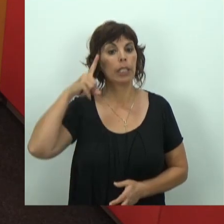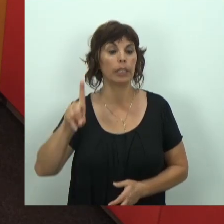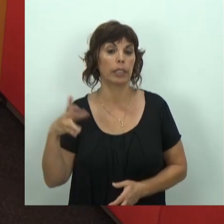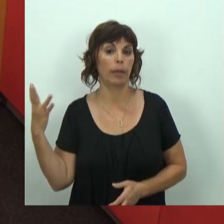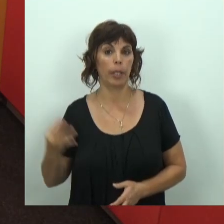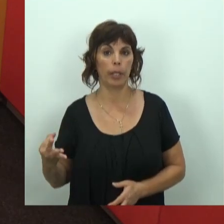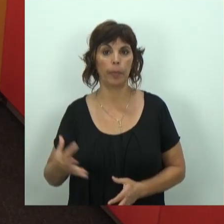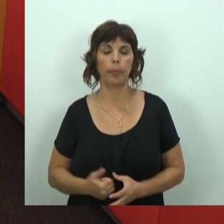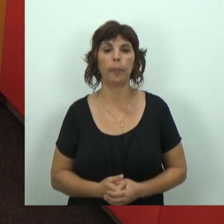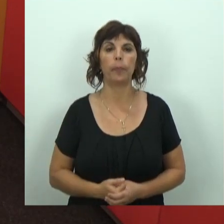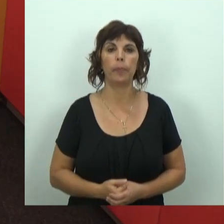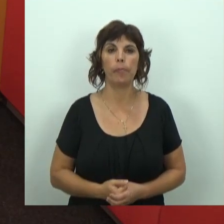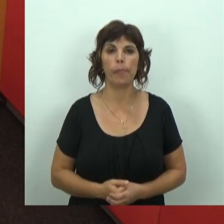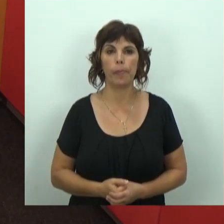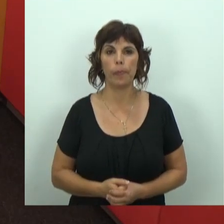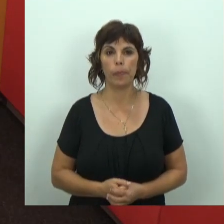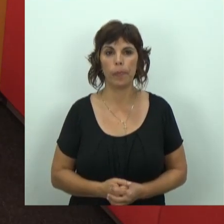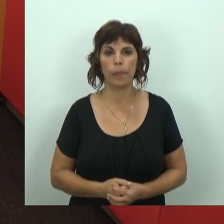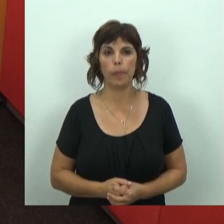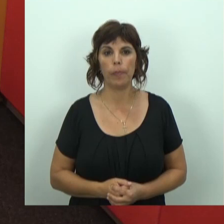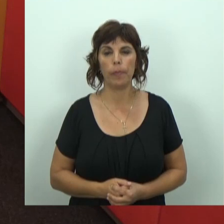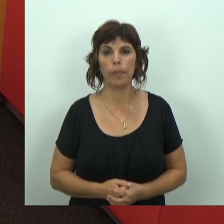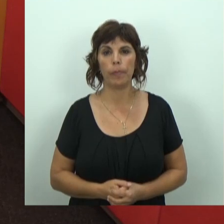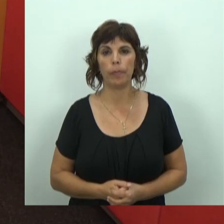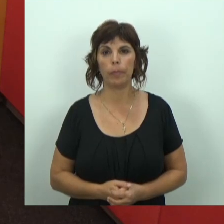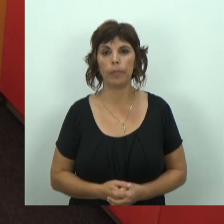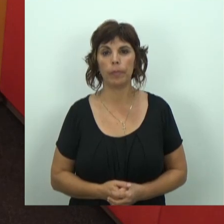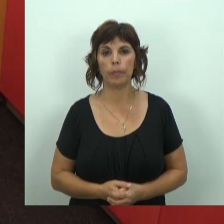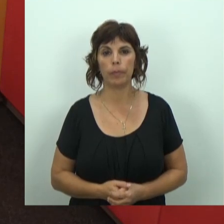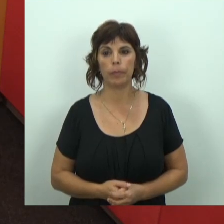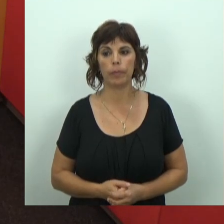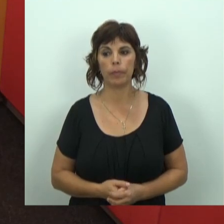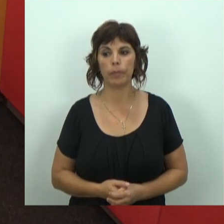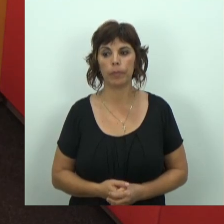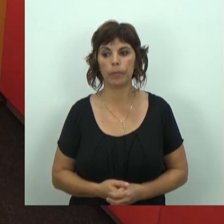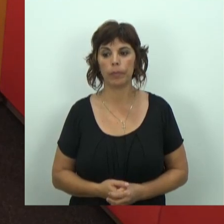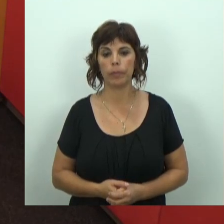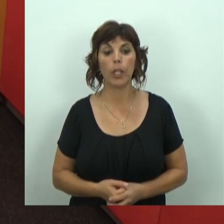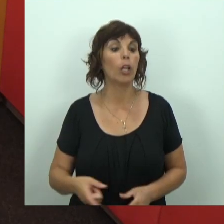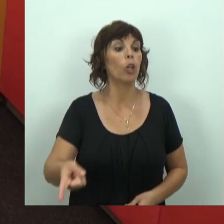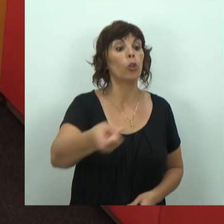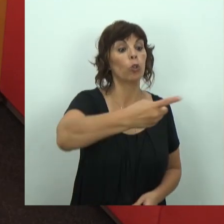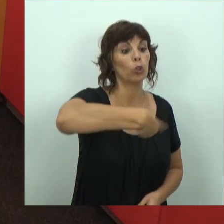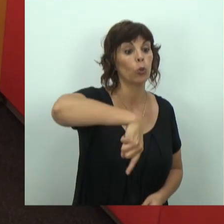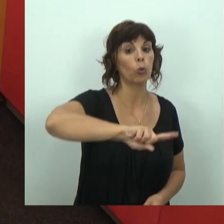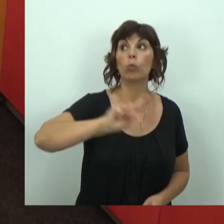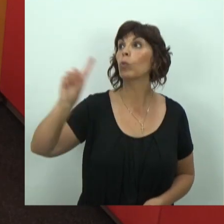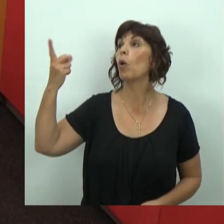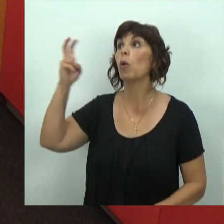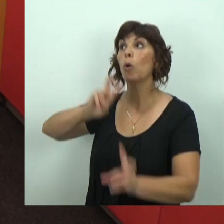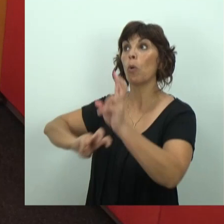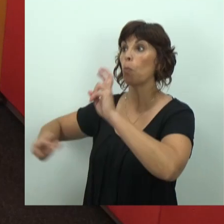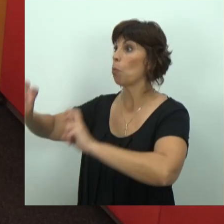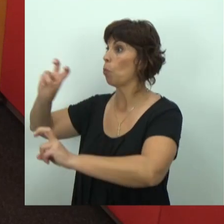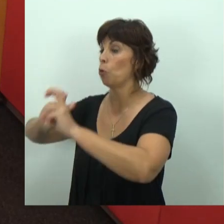cosa. No fuimos nosotros los que buscaron al Señor. Él